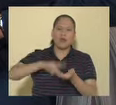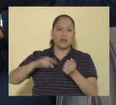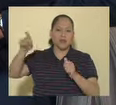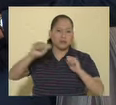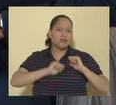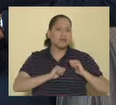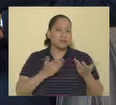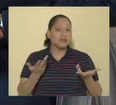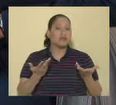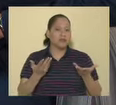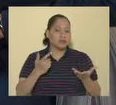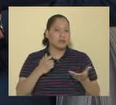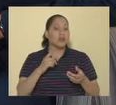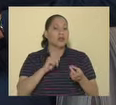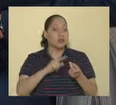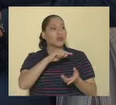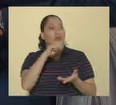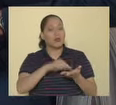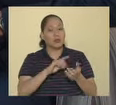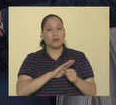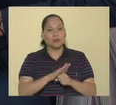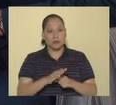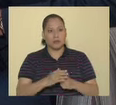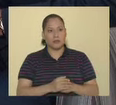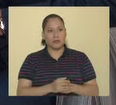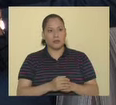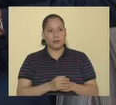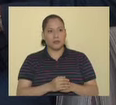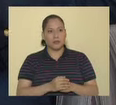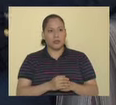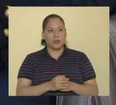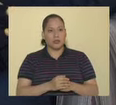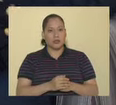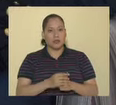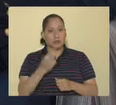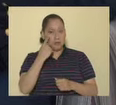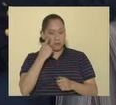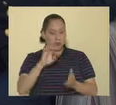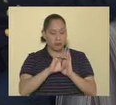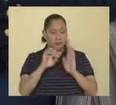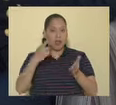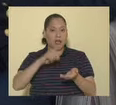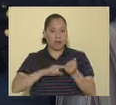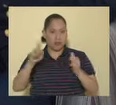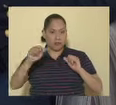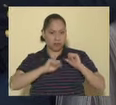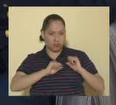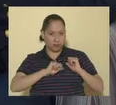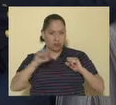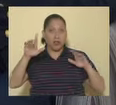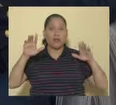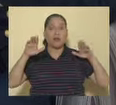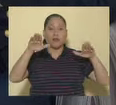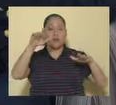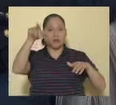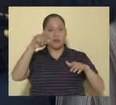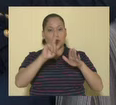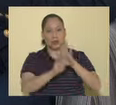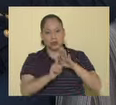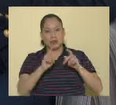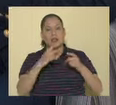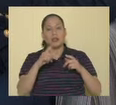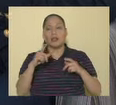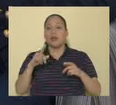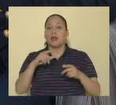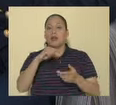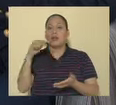Fuerzas Armadas? Miren, nosotros no, en el Ejército, en la Fuerza Aérea, no existe un ombudsman